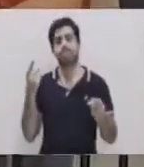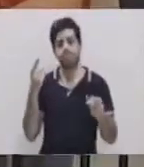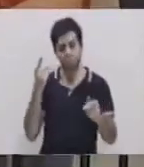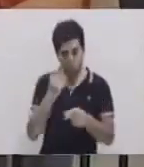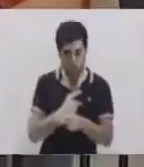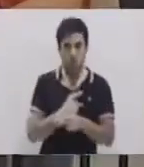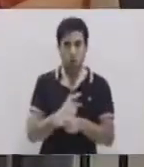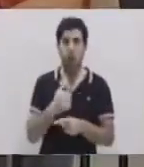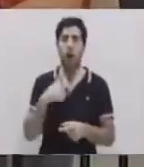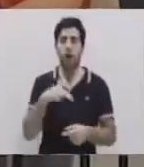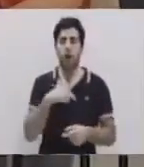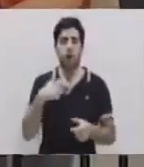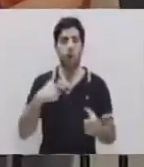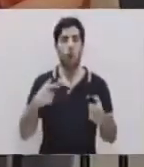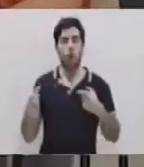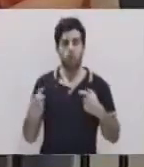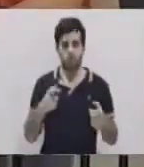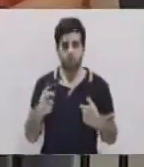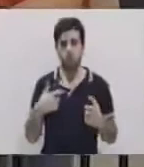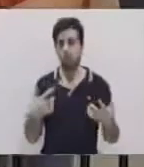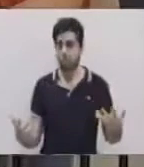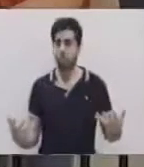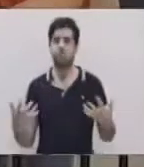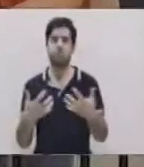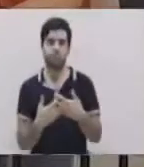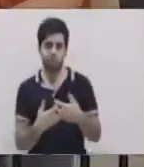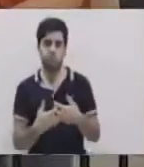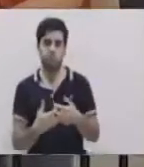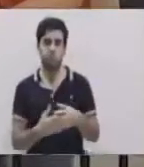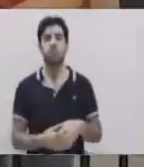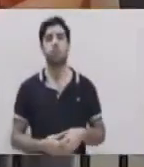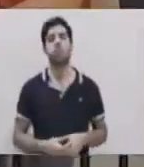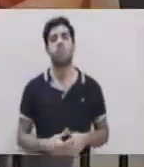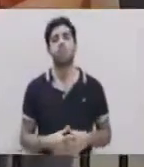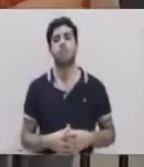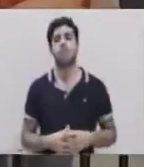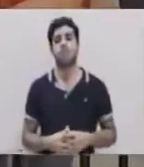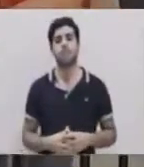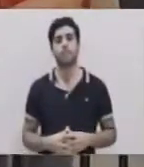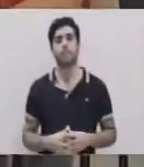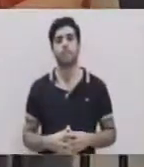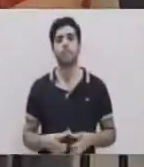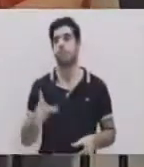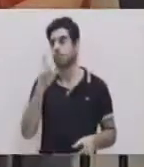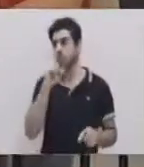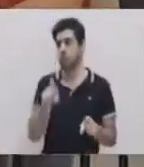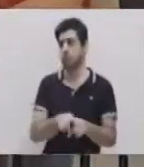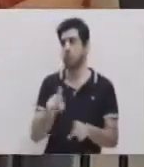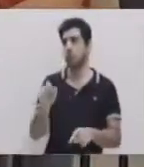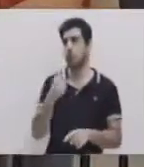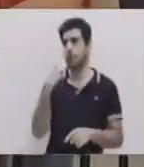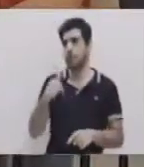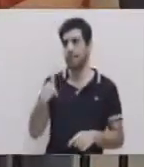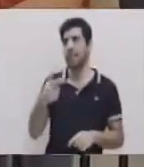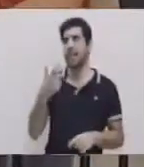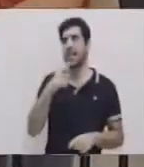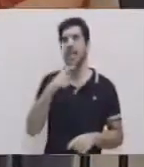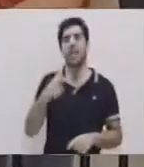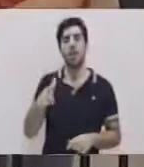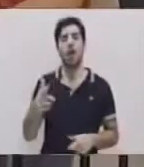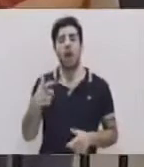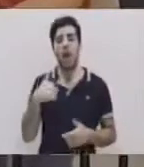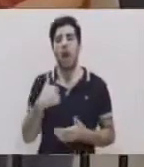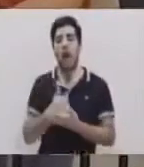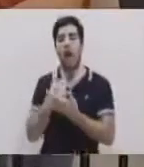provocando vínculos, ahí estamos provocando conexiones. Y otra es, este lenguaje me encanta, porque esto es lo que